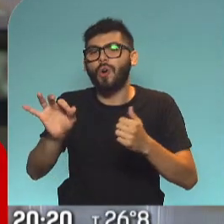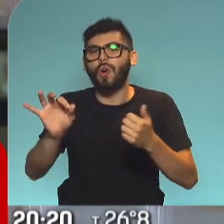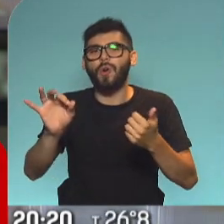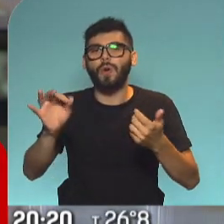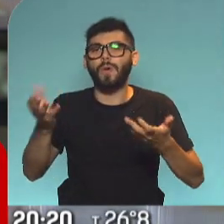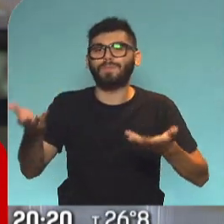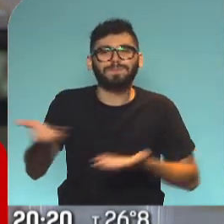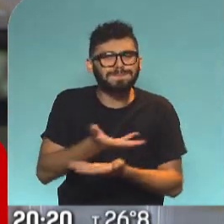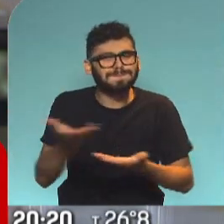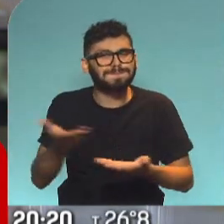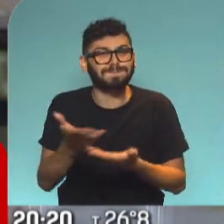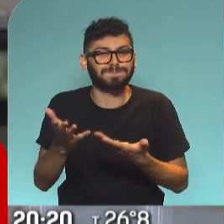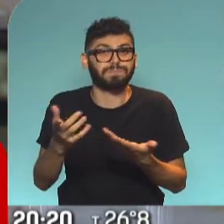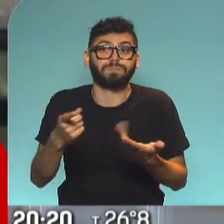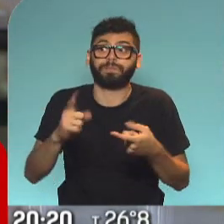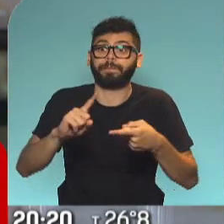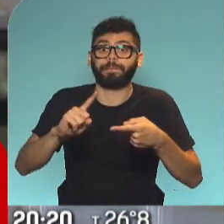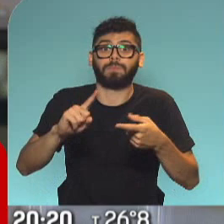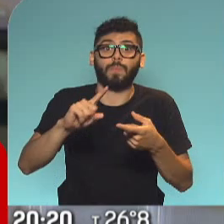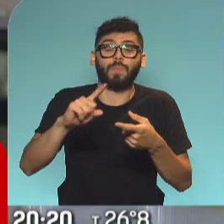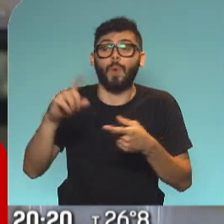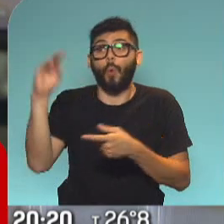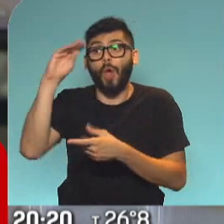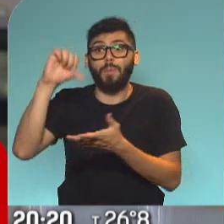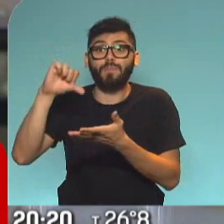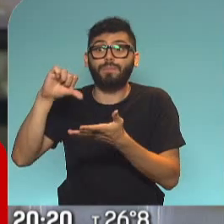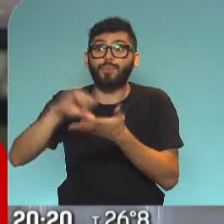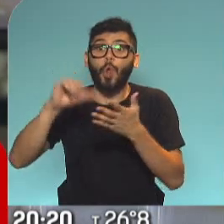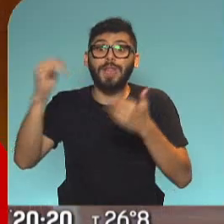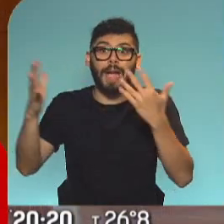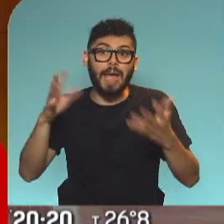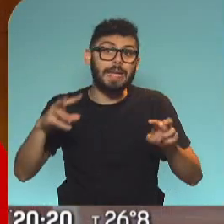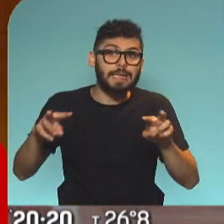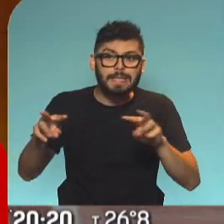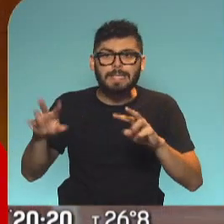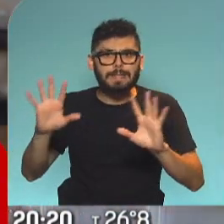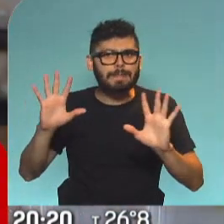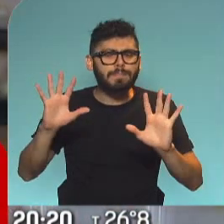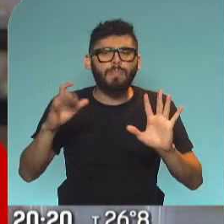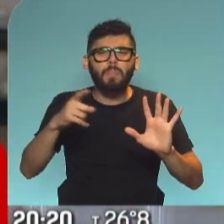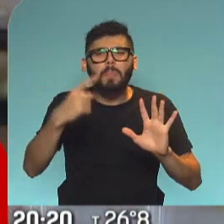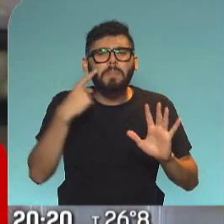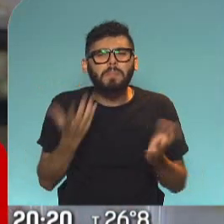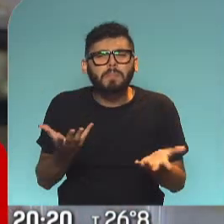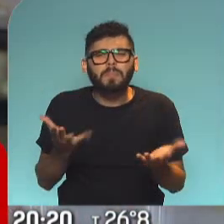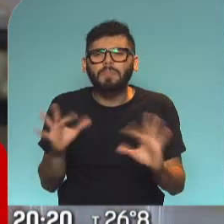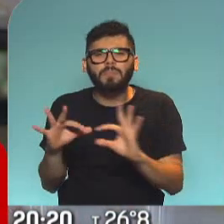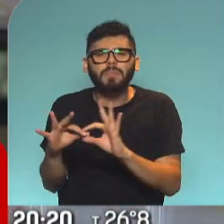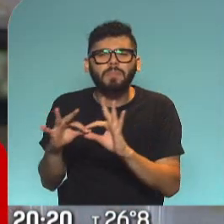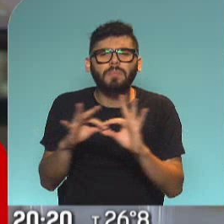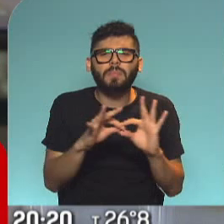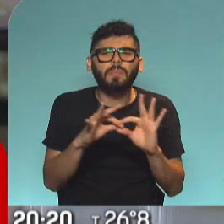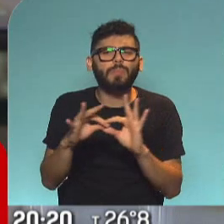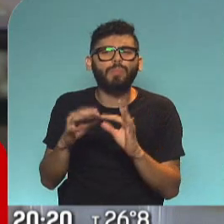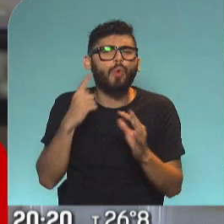también aparece en la política exterior de Bolsonaro, ¿no? ¿Cómo ves ese, digamos, ese vínculo que pueda llegar a establecerse